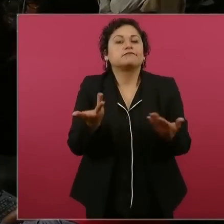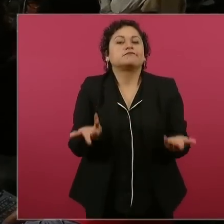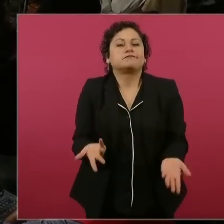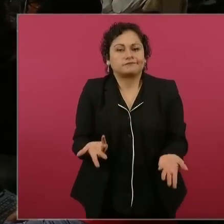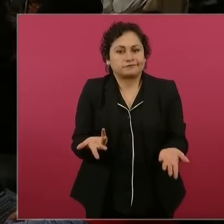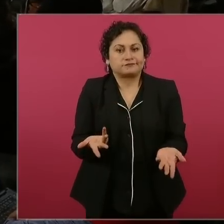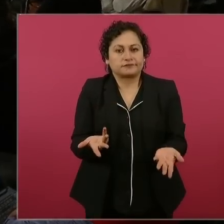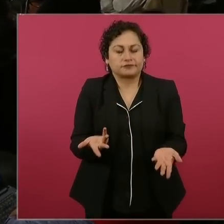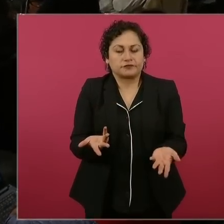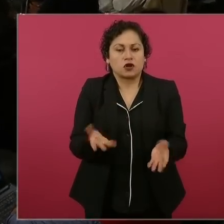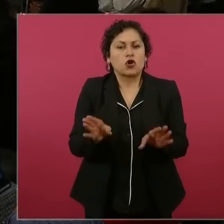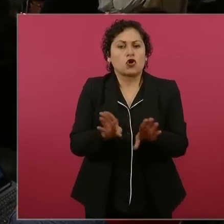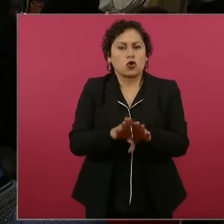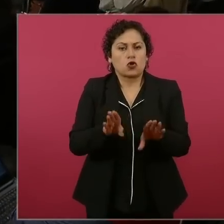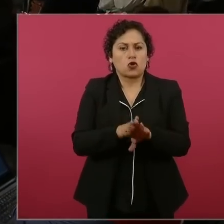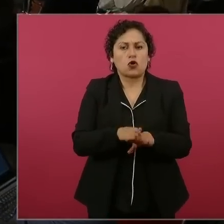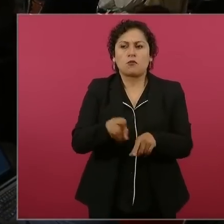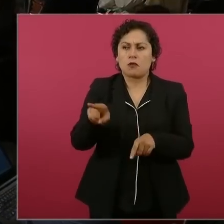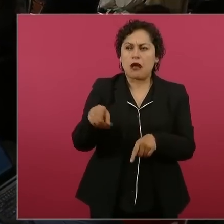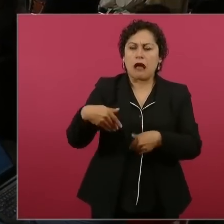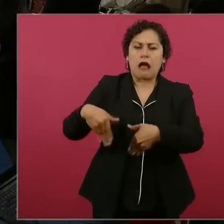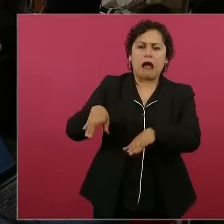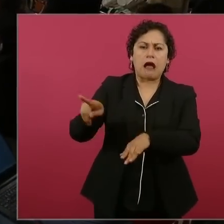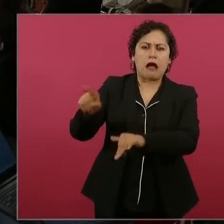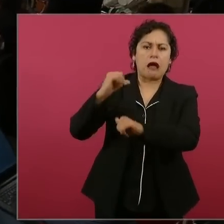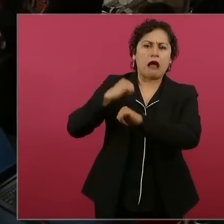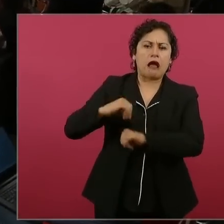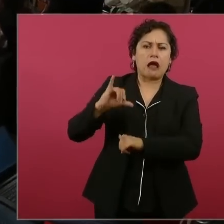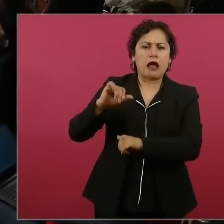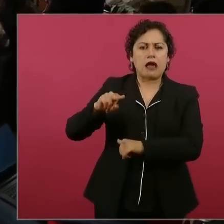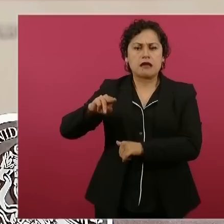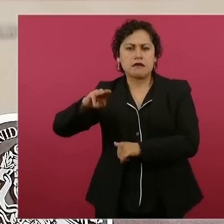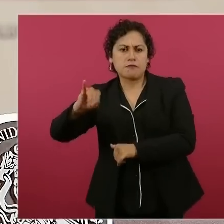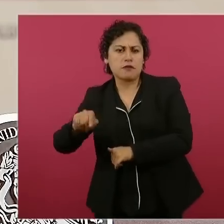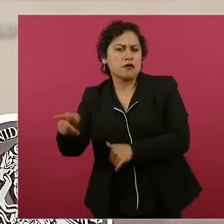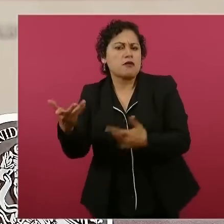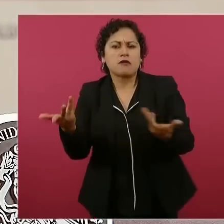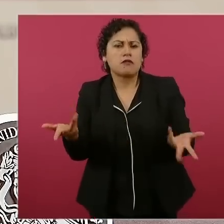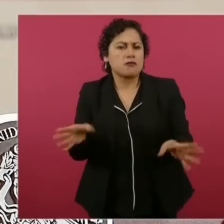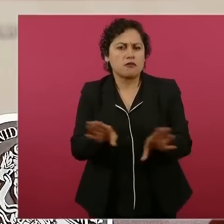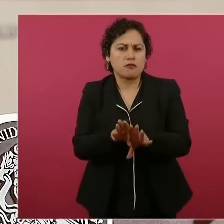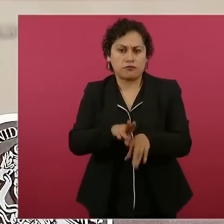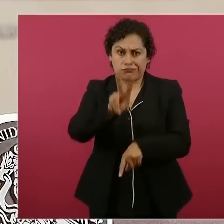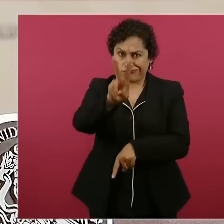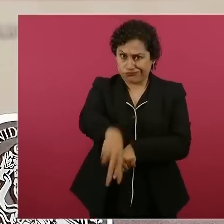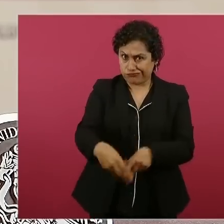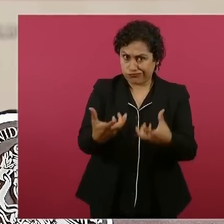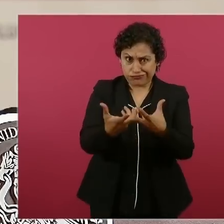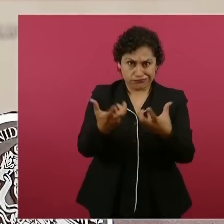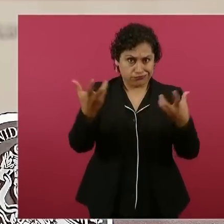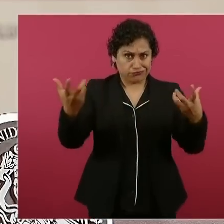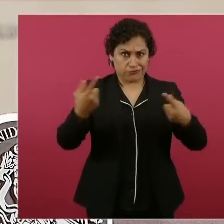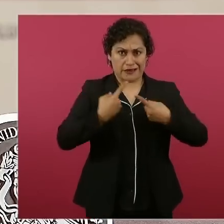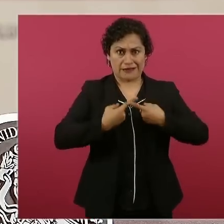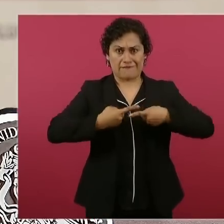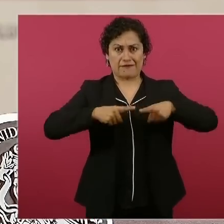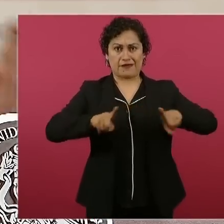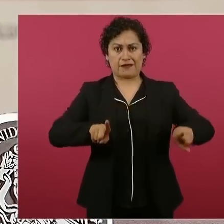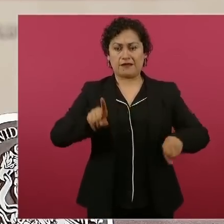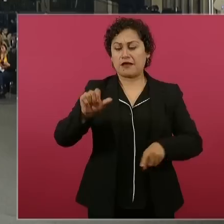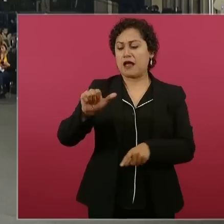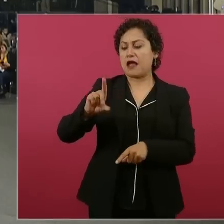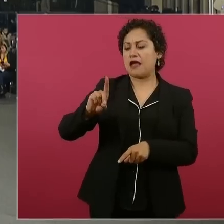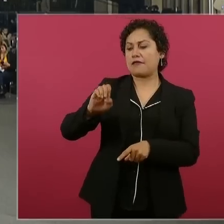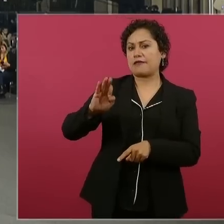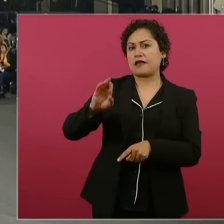del Instituto Nacional de Pueblos Indigenistas a esta área? Son cosas totalmente diferentes. Adelfo Regino